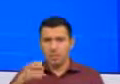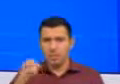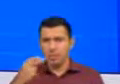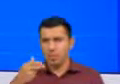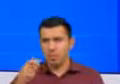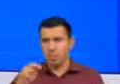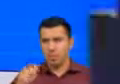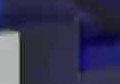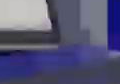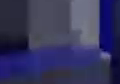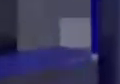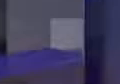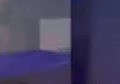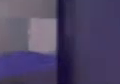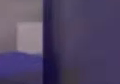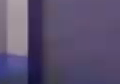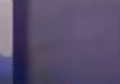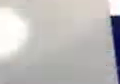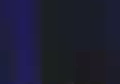ahora muy buenas tardes